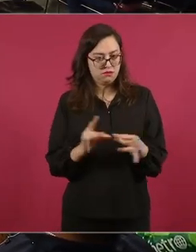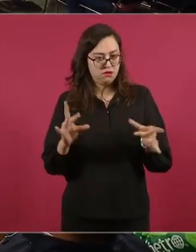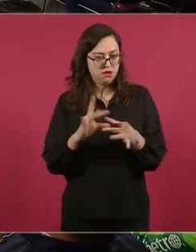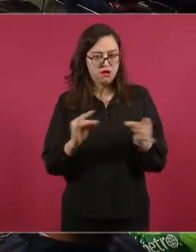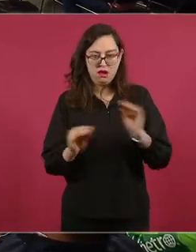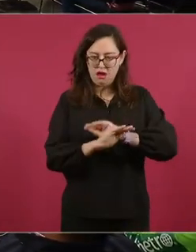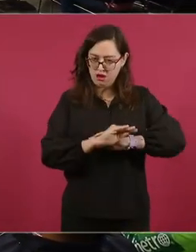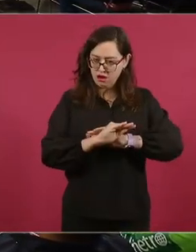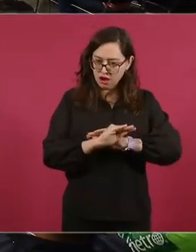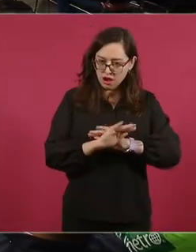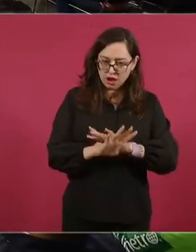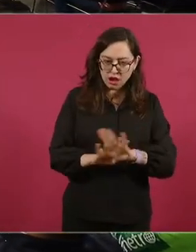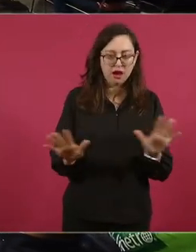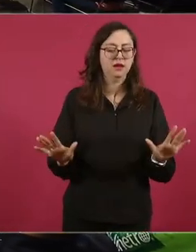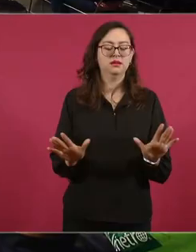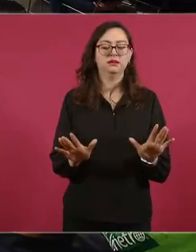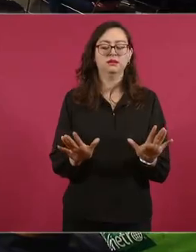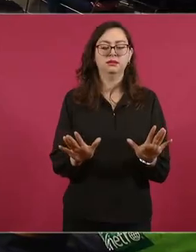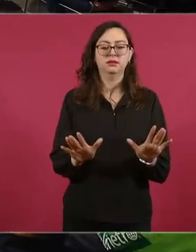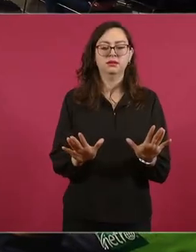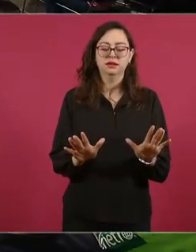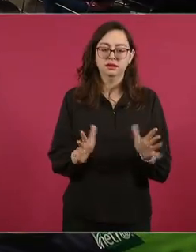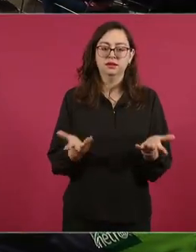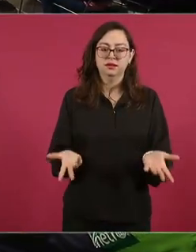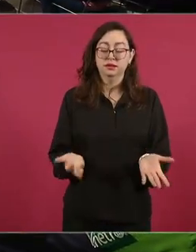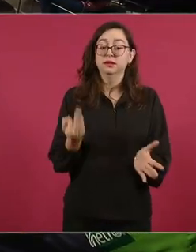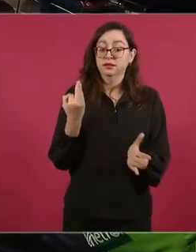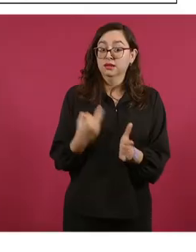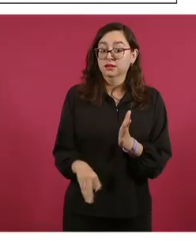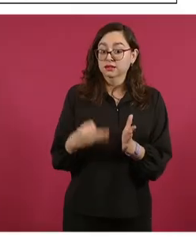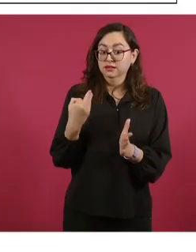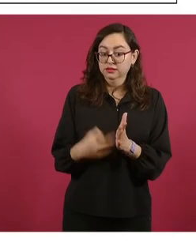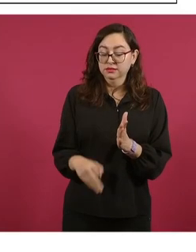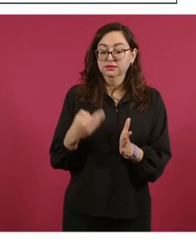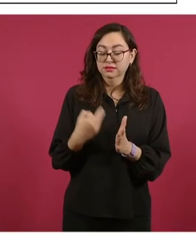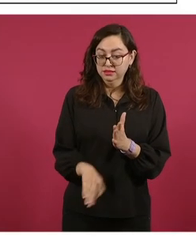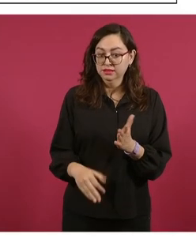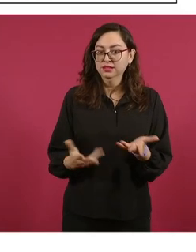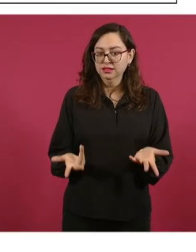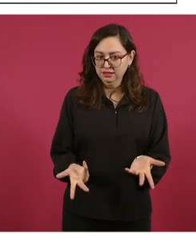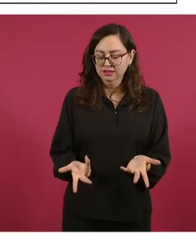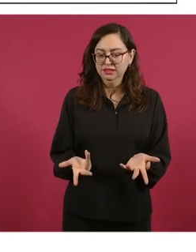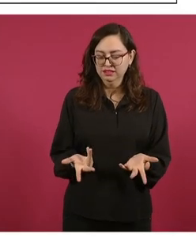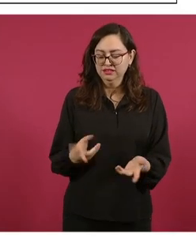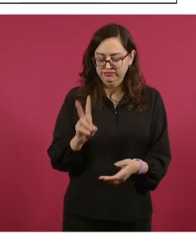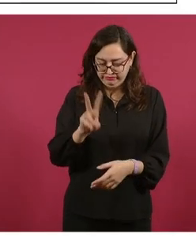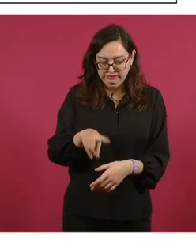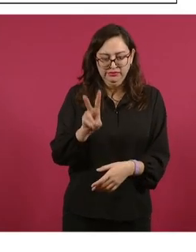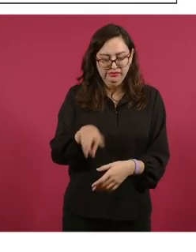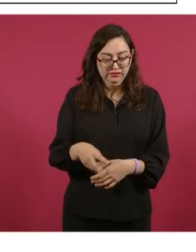de todas maneras quedaba este pendiente